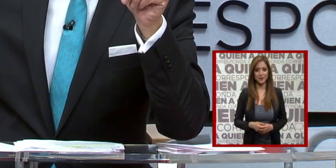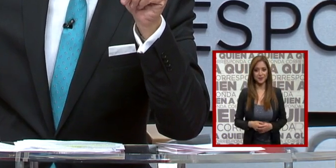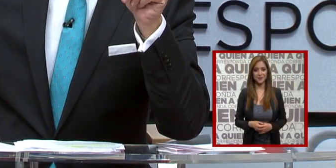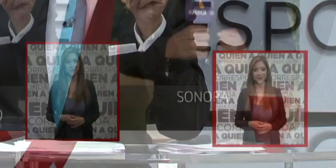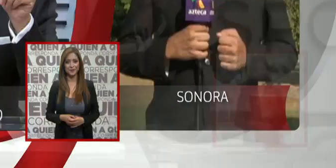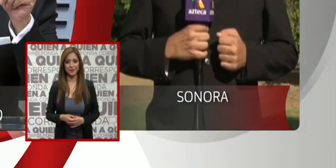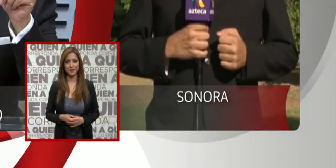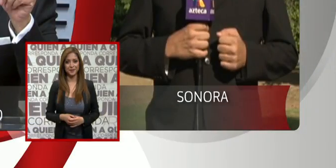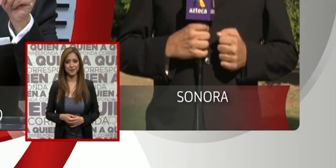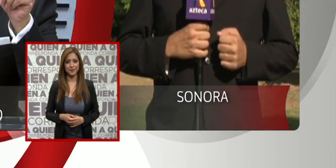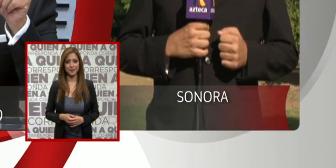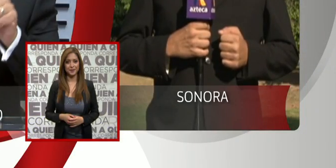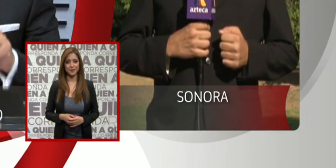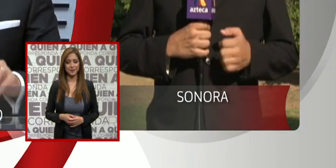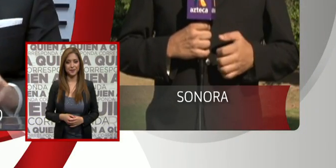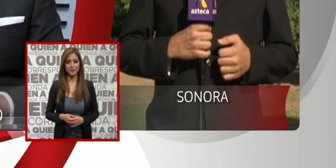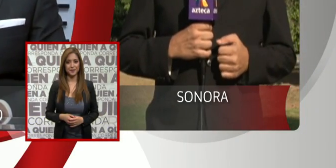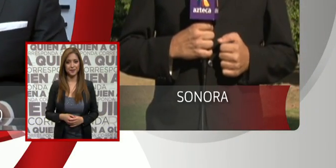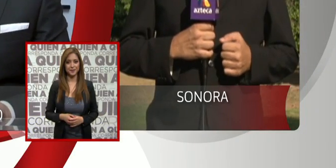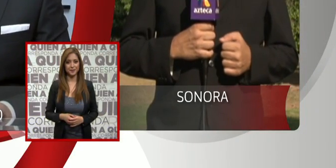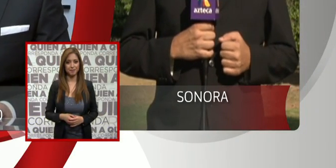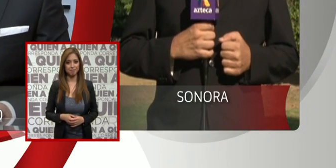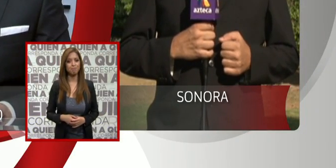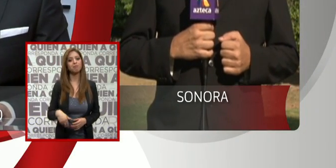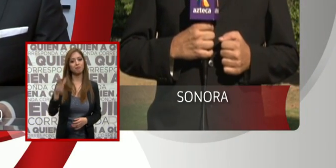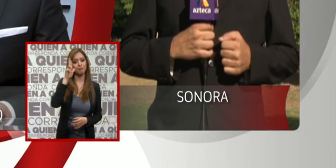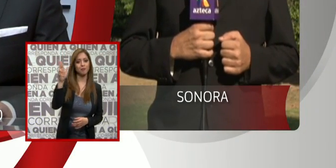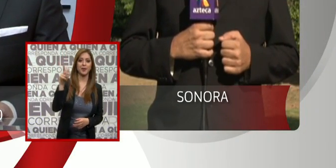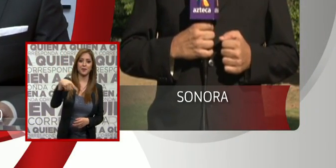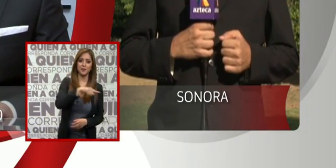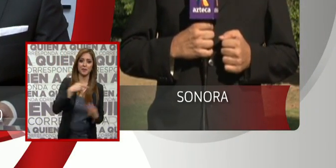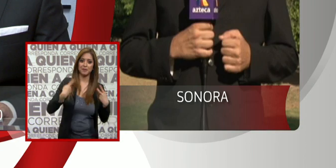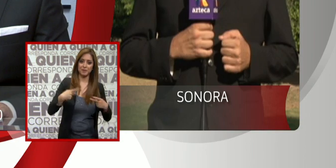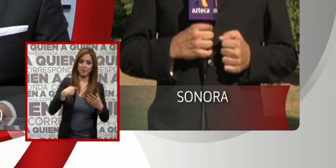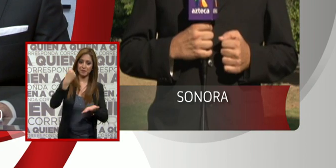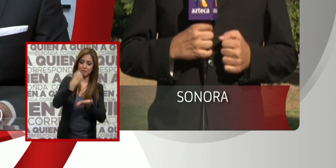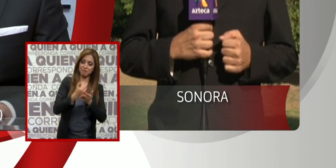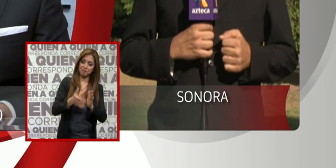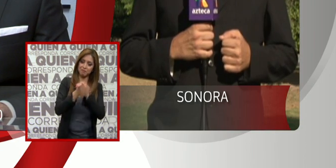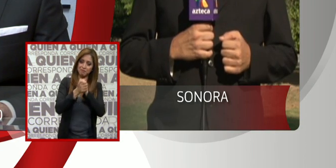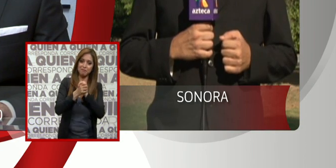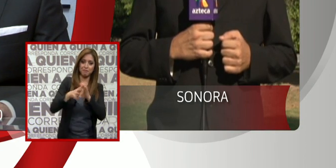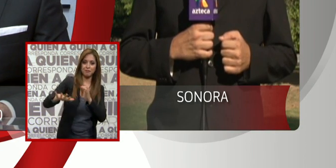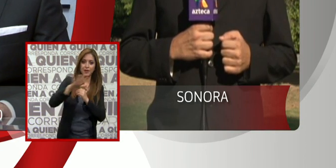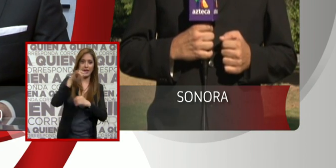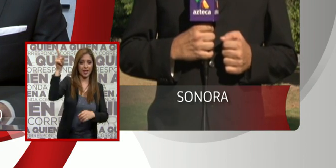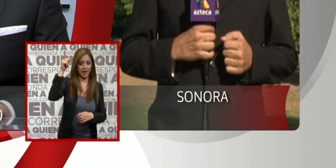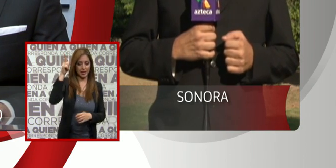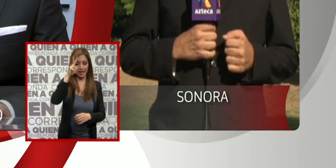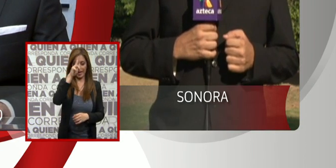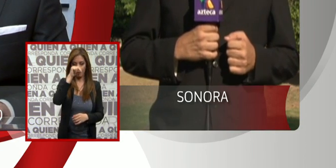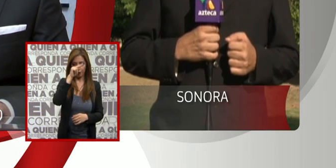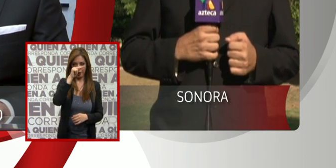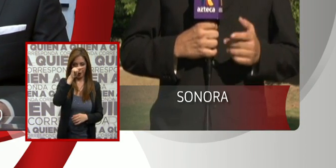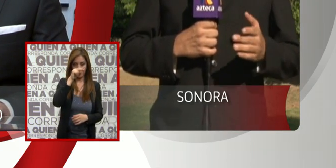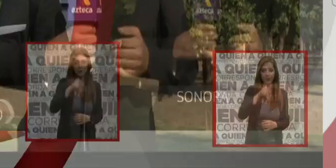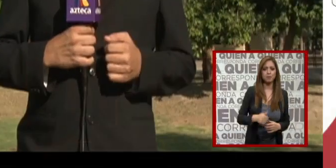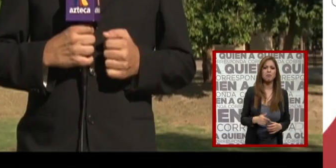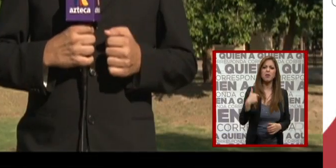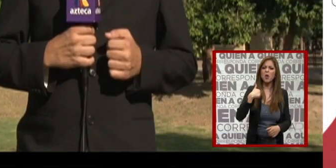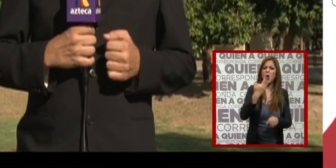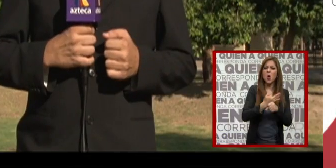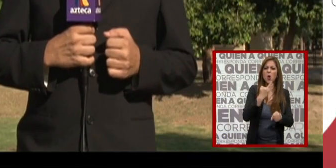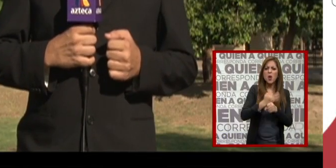hola. Alex. Hola, hola, ¿qué tal, amigos de quien corresponda? Los saludamos con mucho gusto desde Hermosillo, en Sonora. En esta ocasión